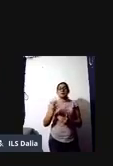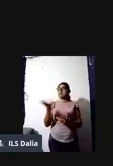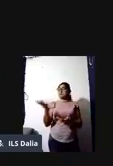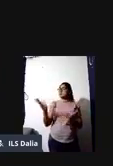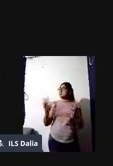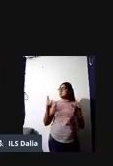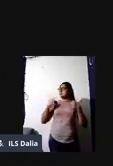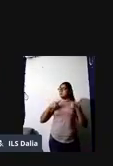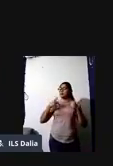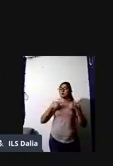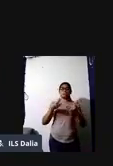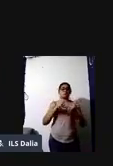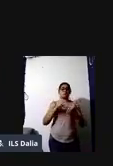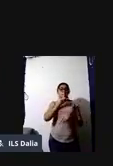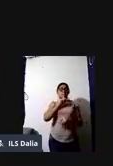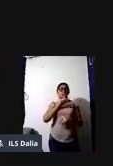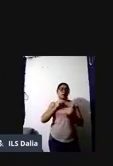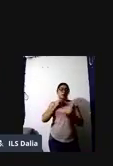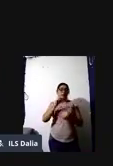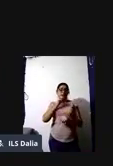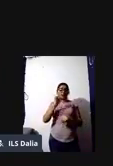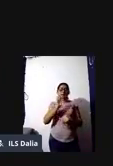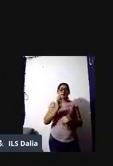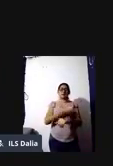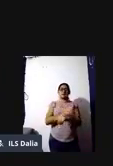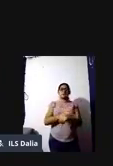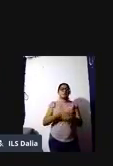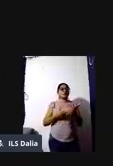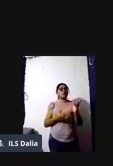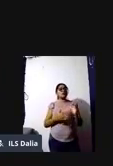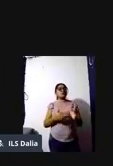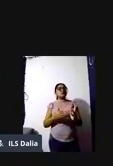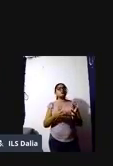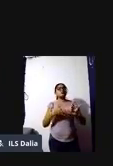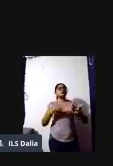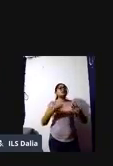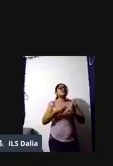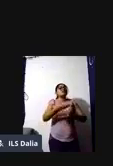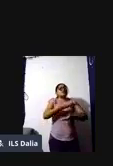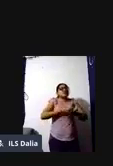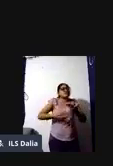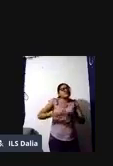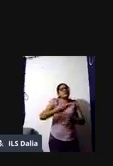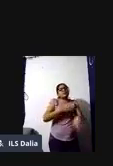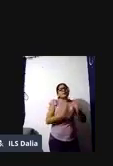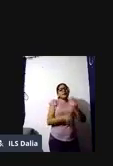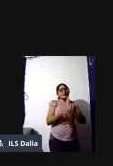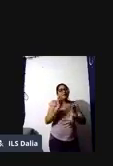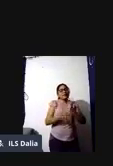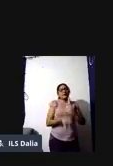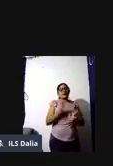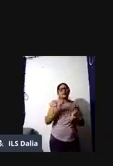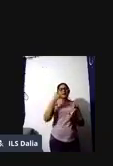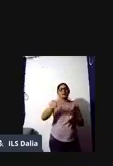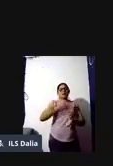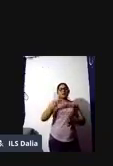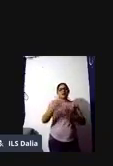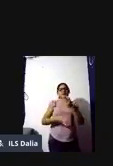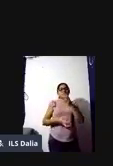y, por ejemplo, la familia no se presta para sacar a la luz estas emociones, está la bonita